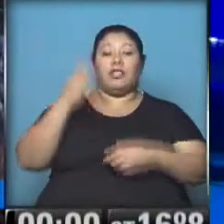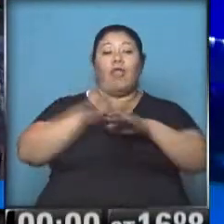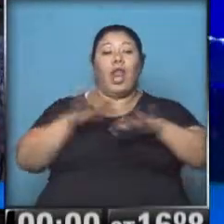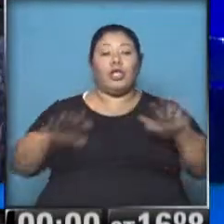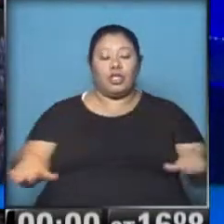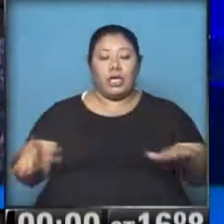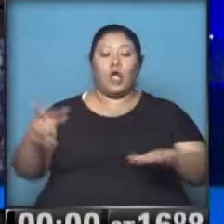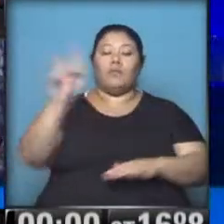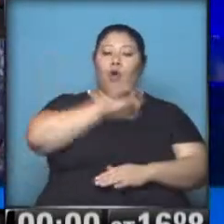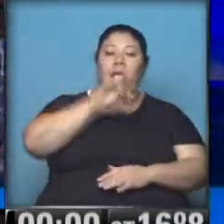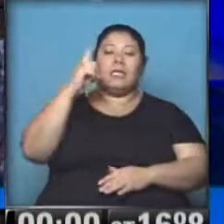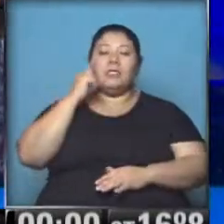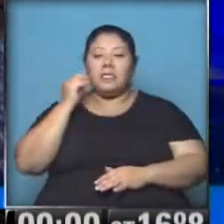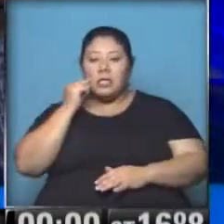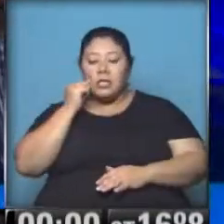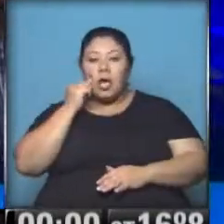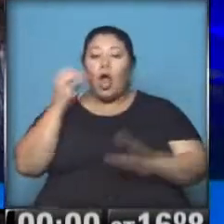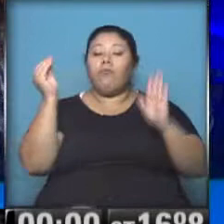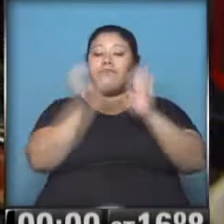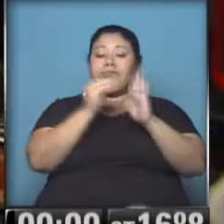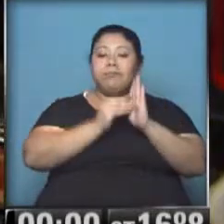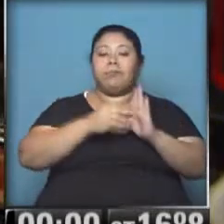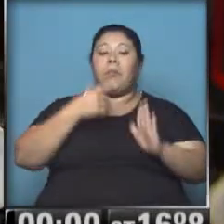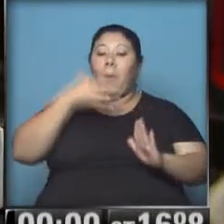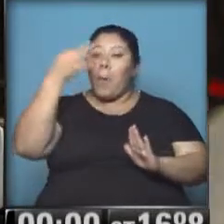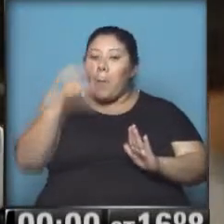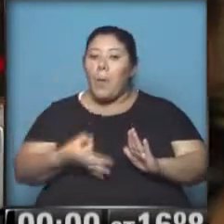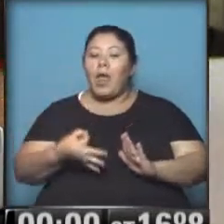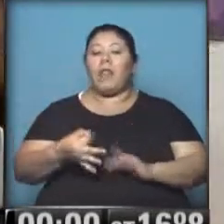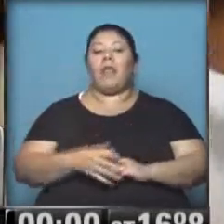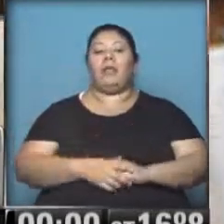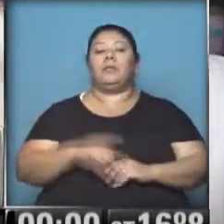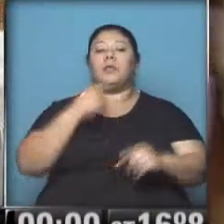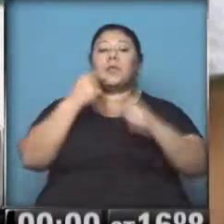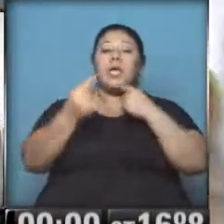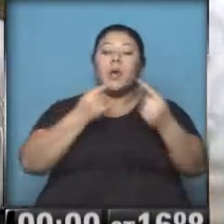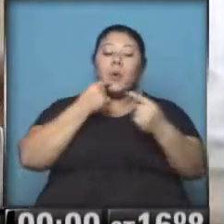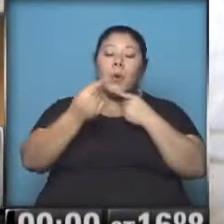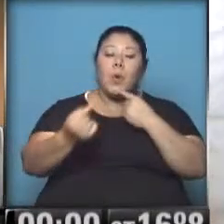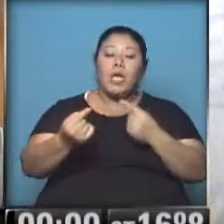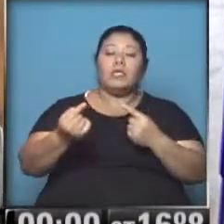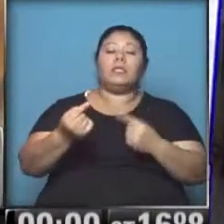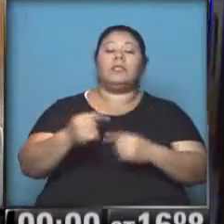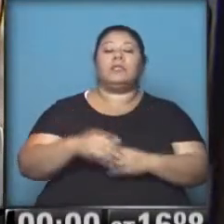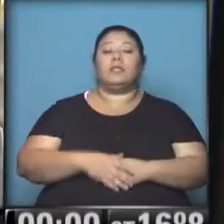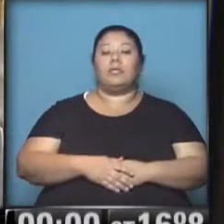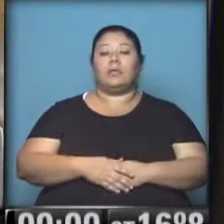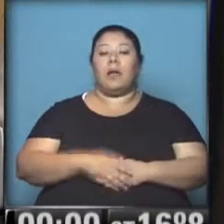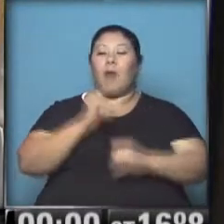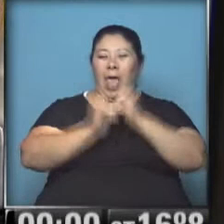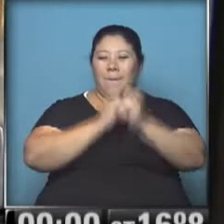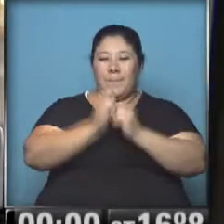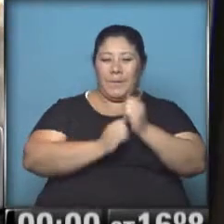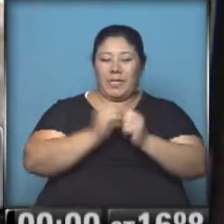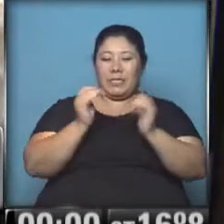hacen actividades en internet. Vamos a verlo. Según una encuesta realizada por Microsoft acerca de los jóvenes y el